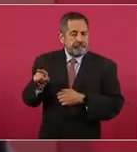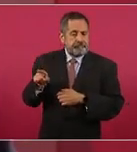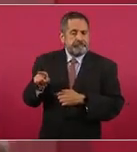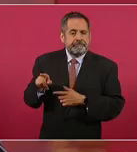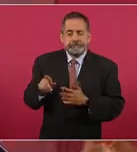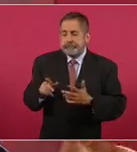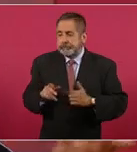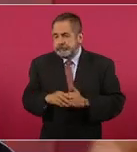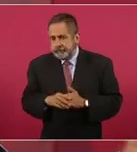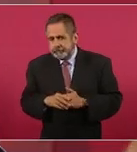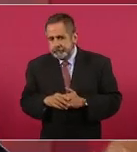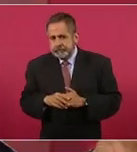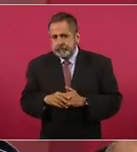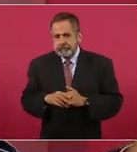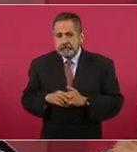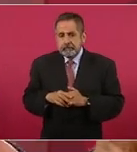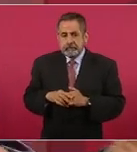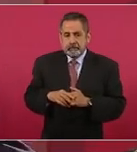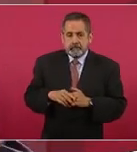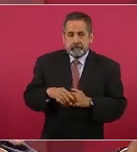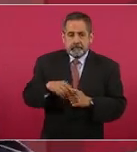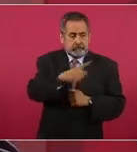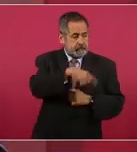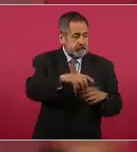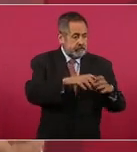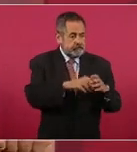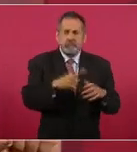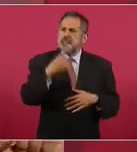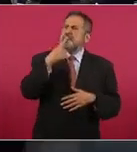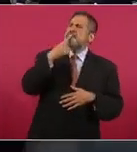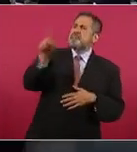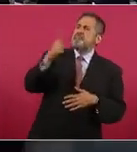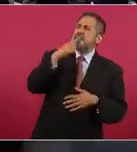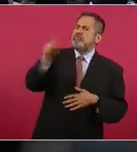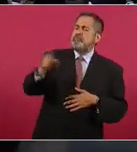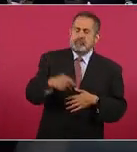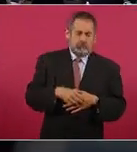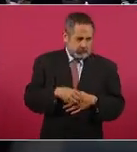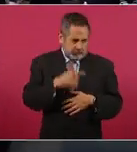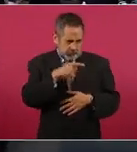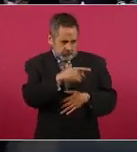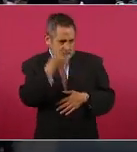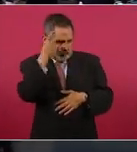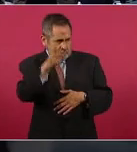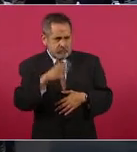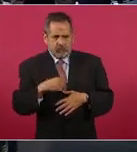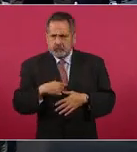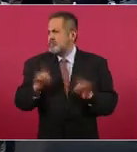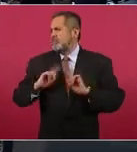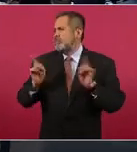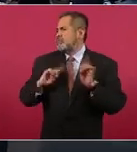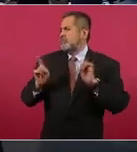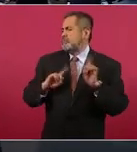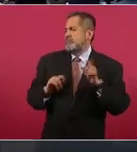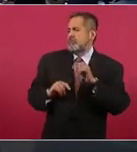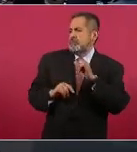No son propietarios los que tienen el amparo, hay gente desconocida, claro, vinculada a estos